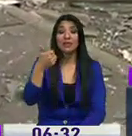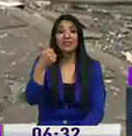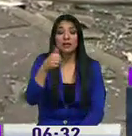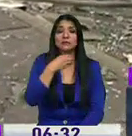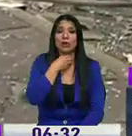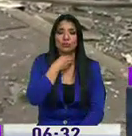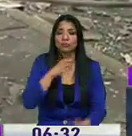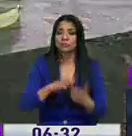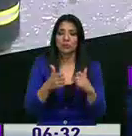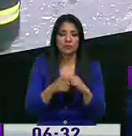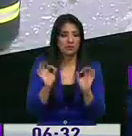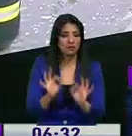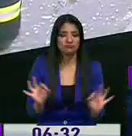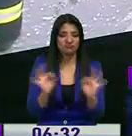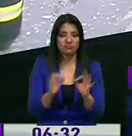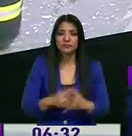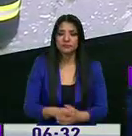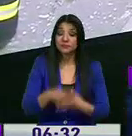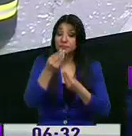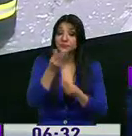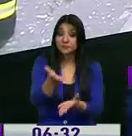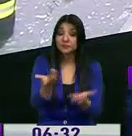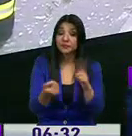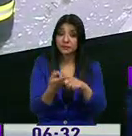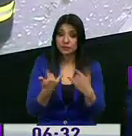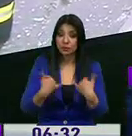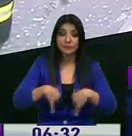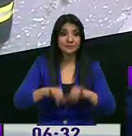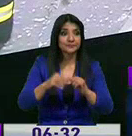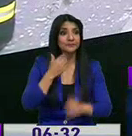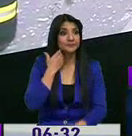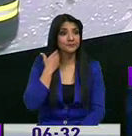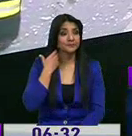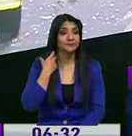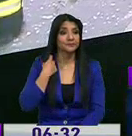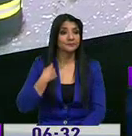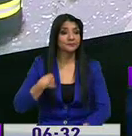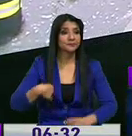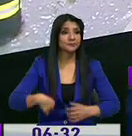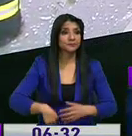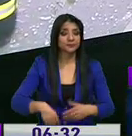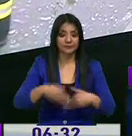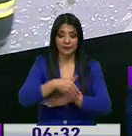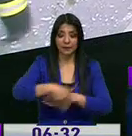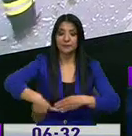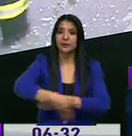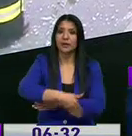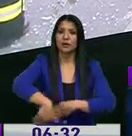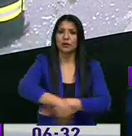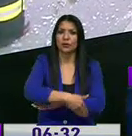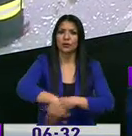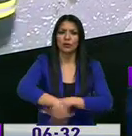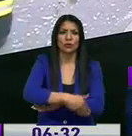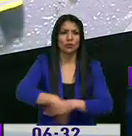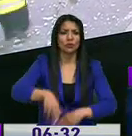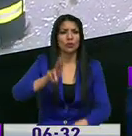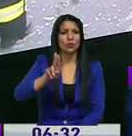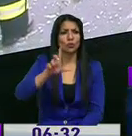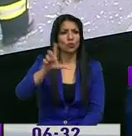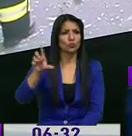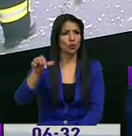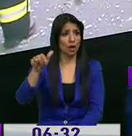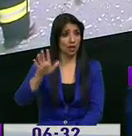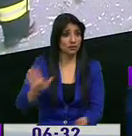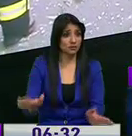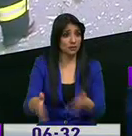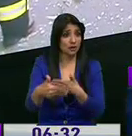no hay ningún inconveniente es esta información robert ustedes continúan con más sofía la vía de abajo vélez quienes de ulloa está cerrada